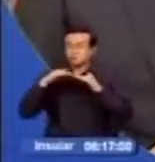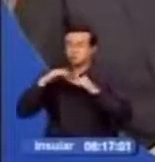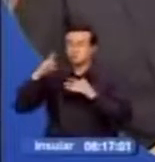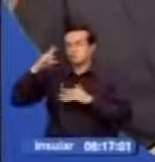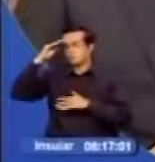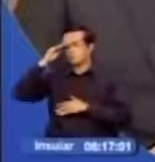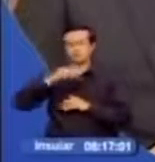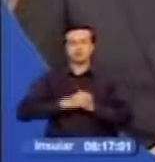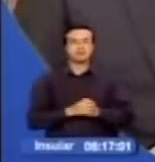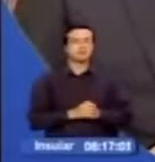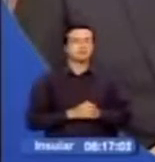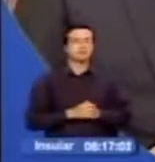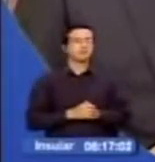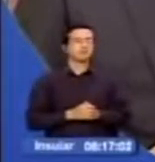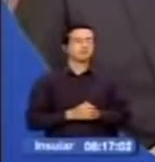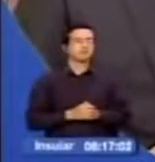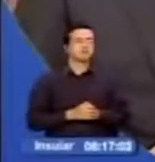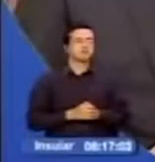amigo.